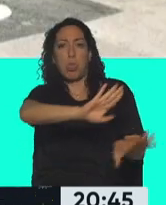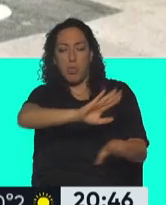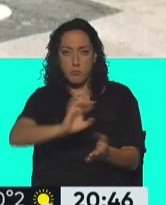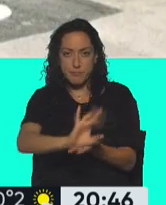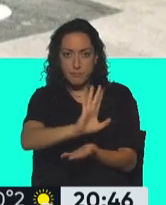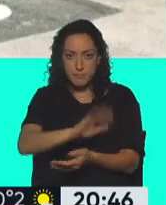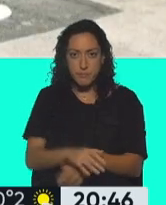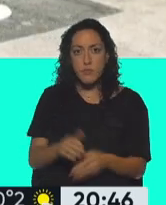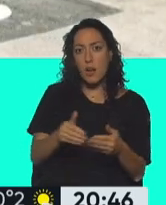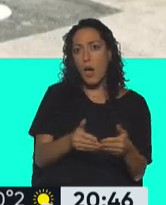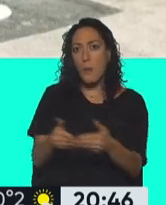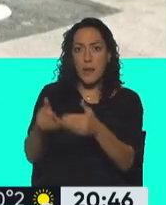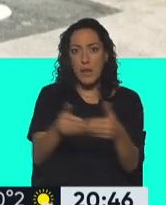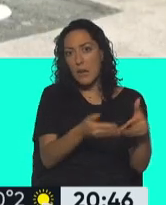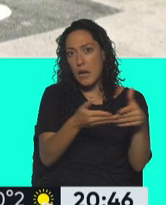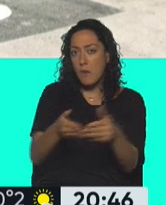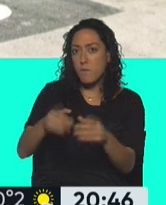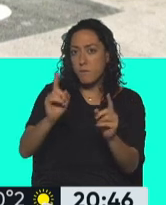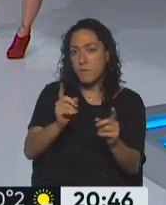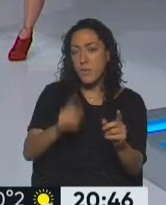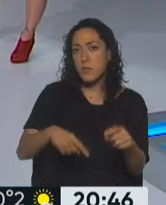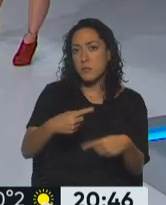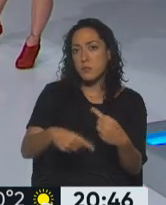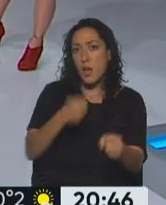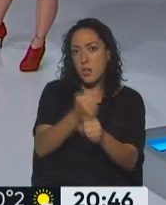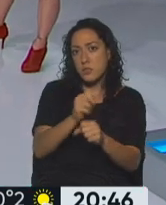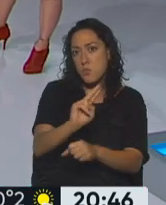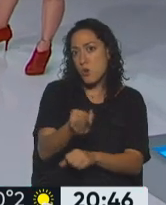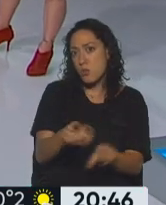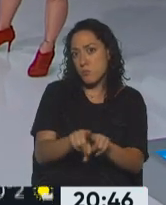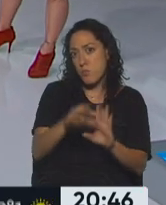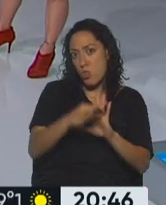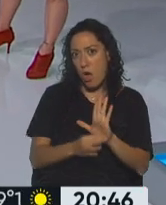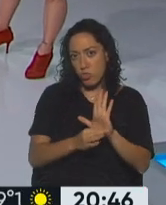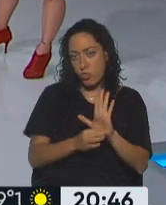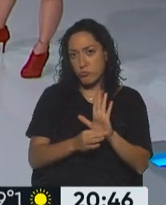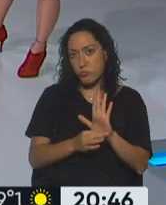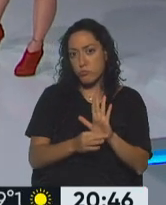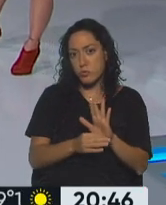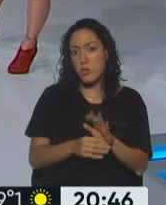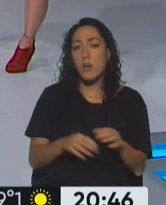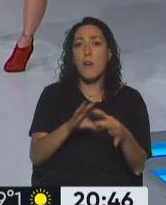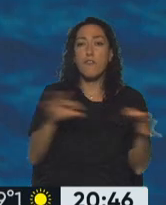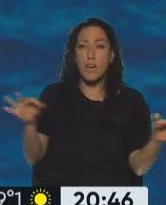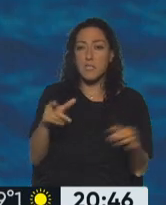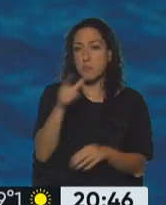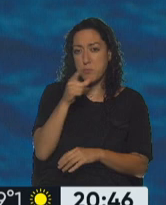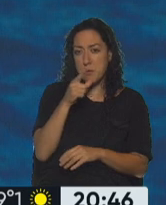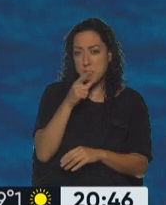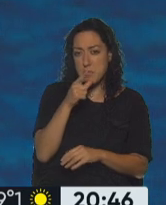ahí navegando en muchos casos, bueno, a la muerte, como vemos en estos datos. Para finalizar, una frase que me parece que